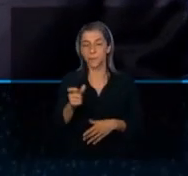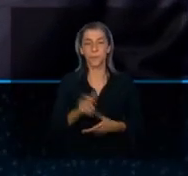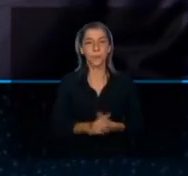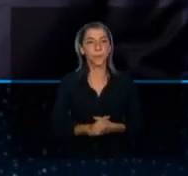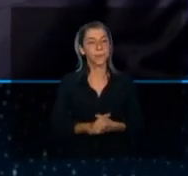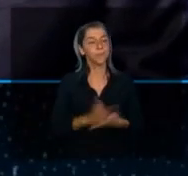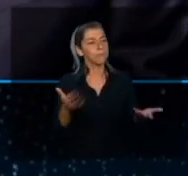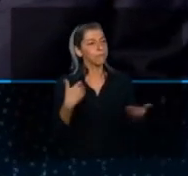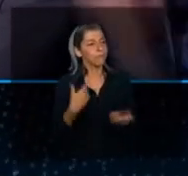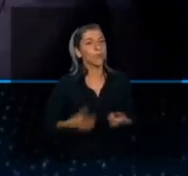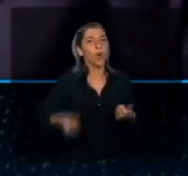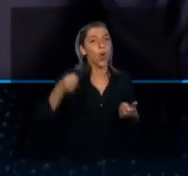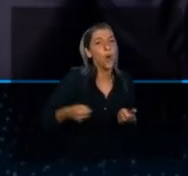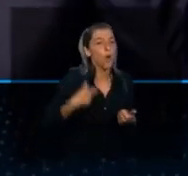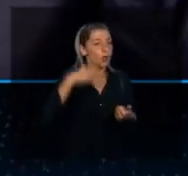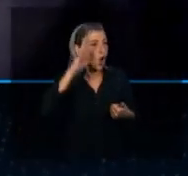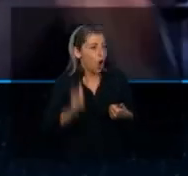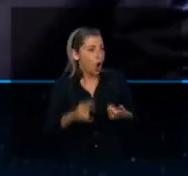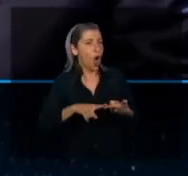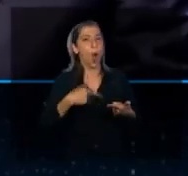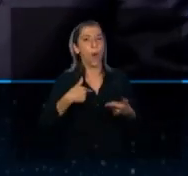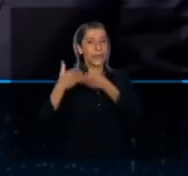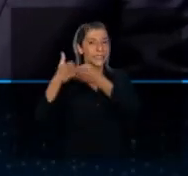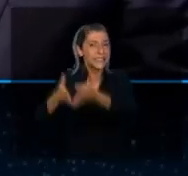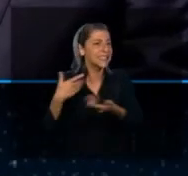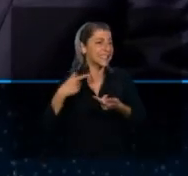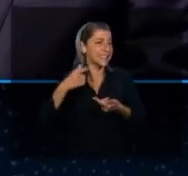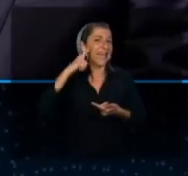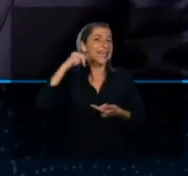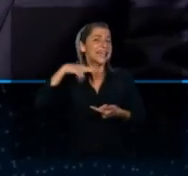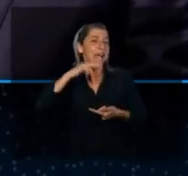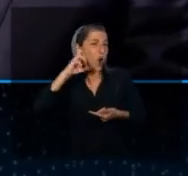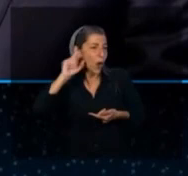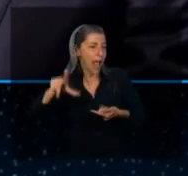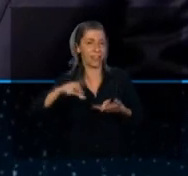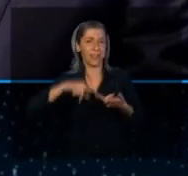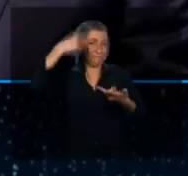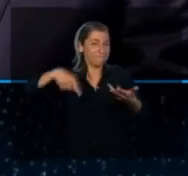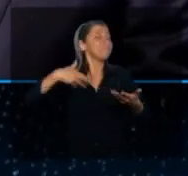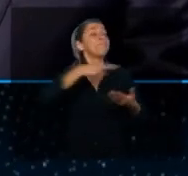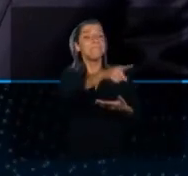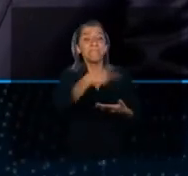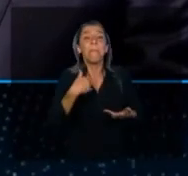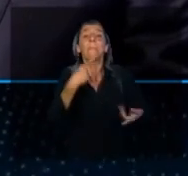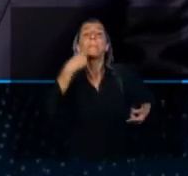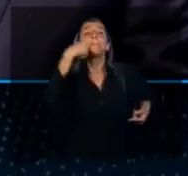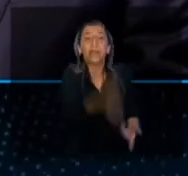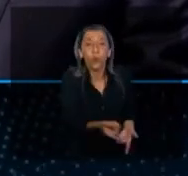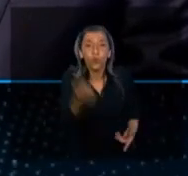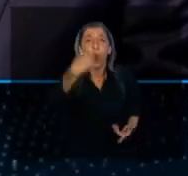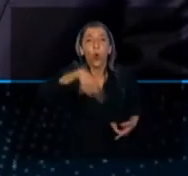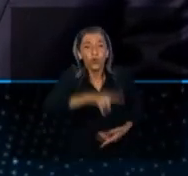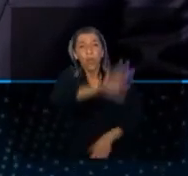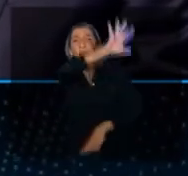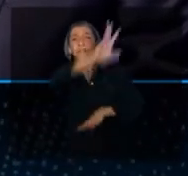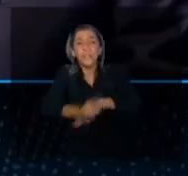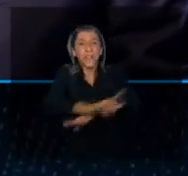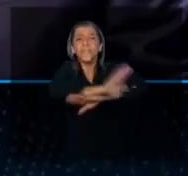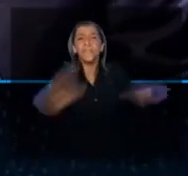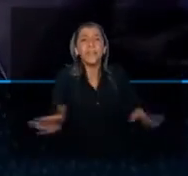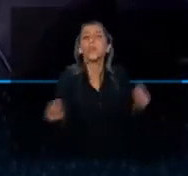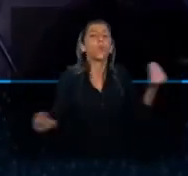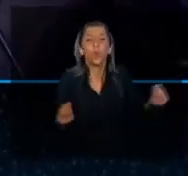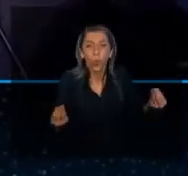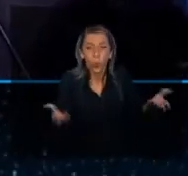los hoteles de Cristina y elal masa el país entero se pregunta Cuándo van a dejar de